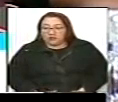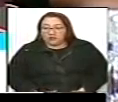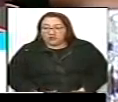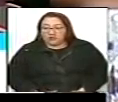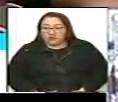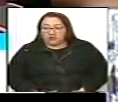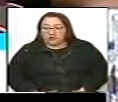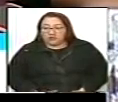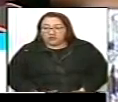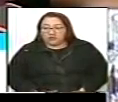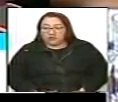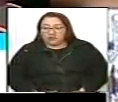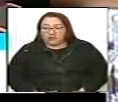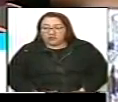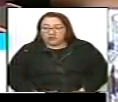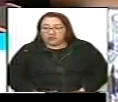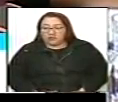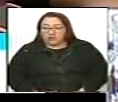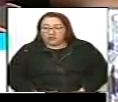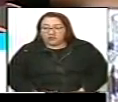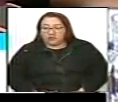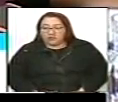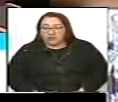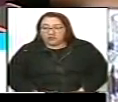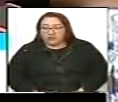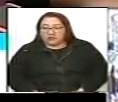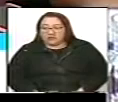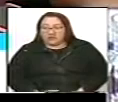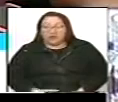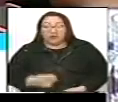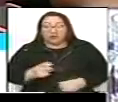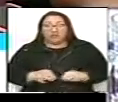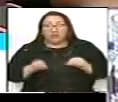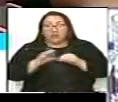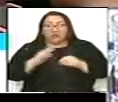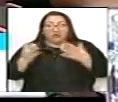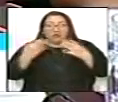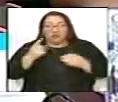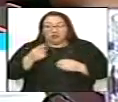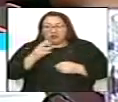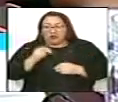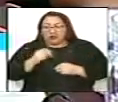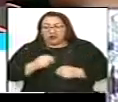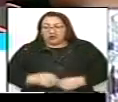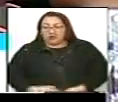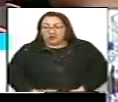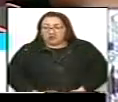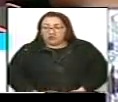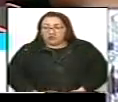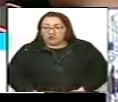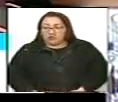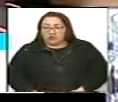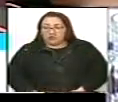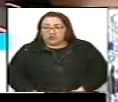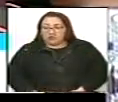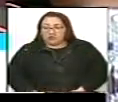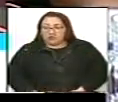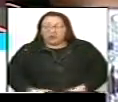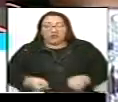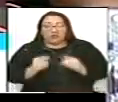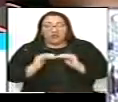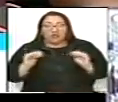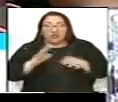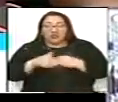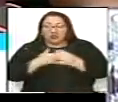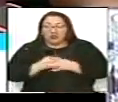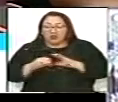congresista Costa. Congresista Costa, es muy audaz lo que usted acaba de decir. Y lo que usted está haciendo, sí, pues tiene la correlación exacta